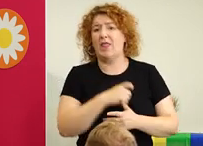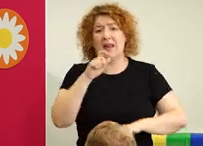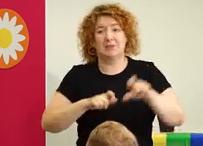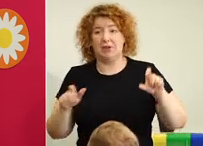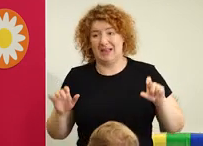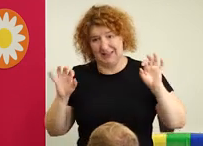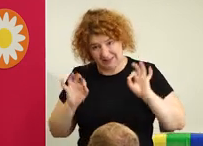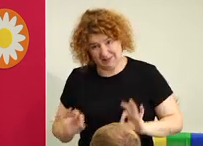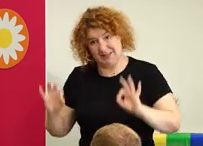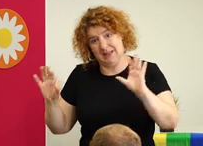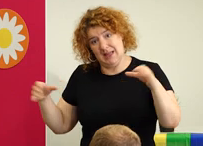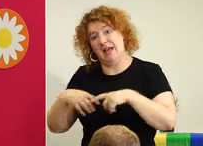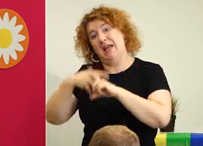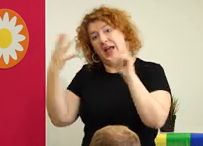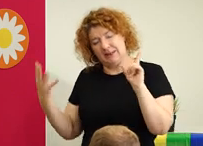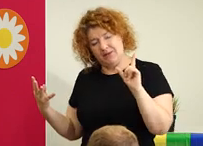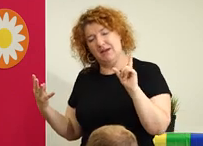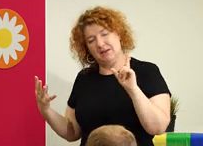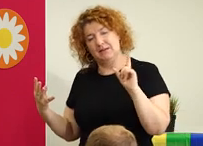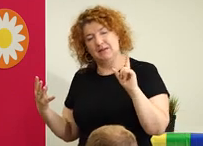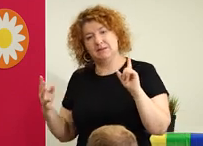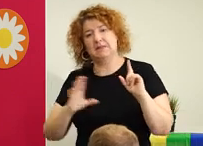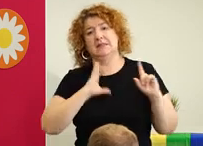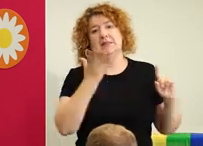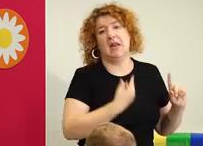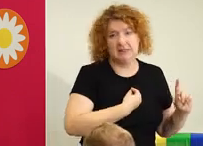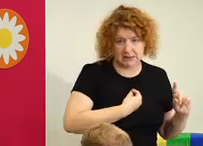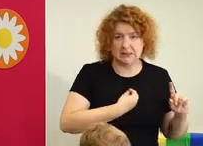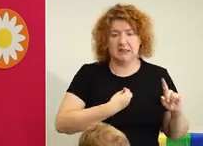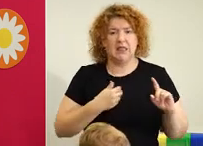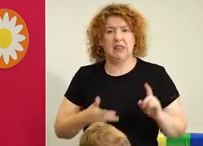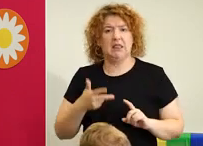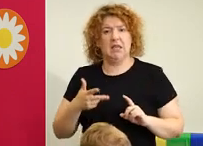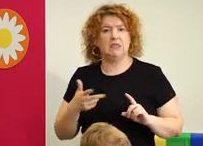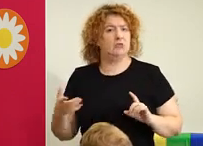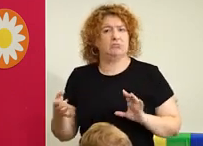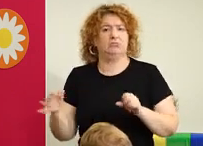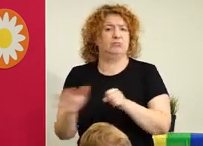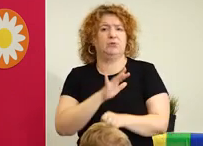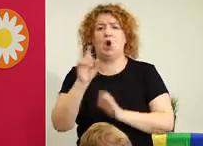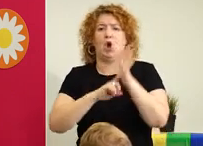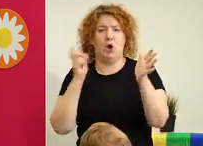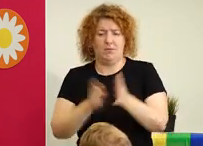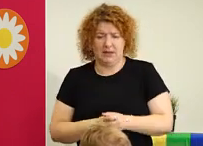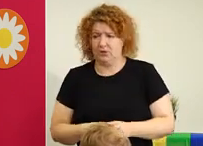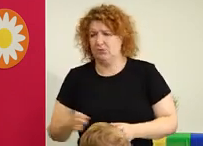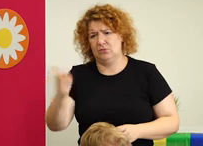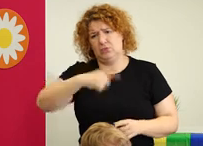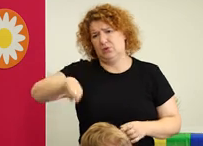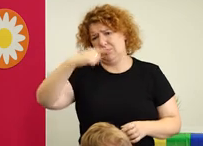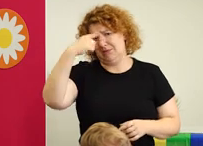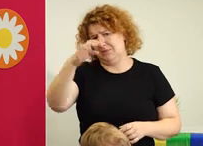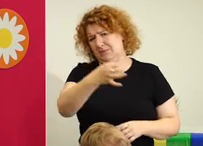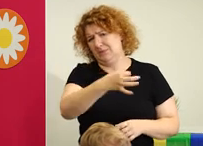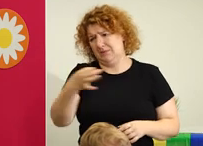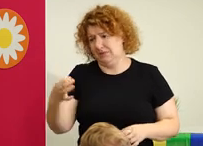y particularmente todas las personas LGTBI y todas las personas trans, tengan todos sus derechos garantizados. Vosotras sabéis perfectamente, y hoy